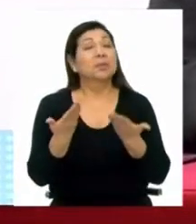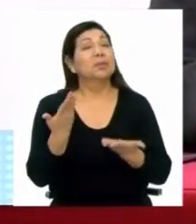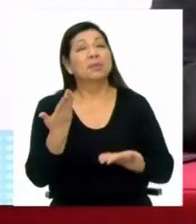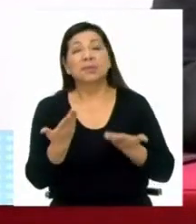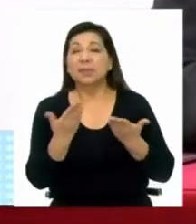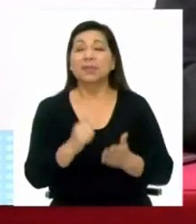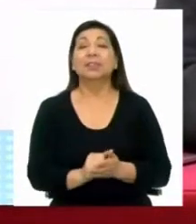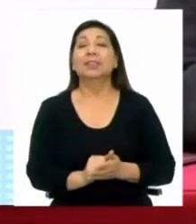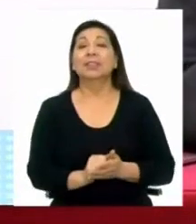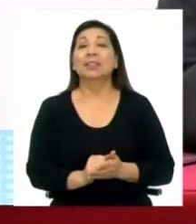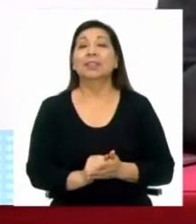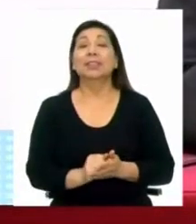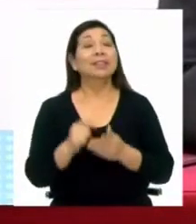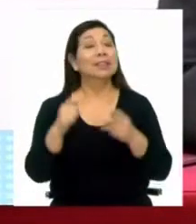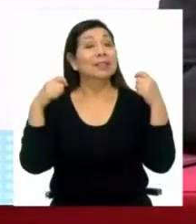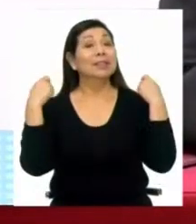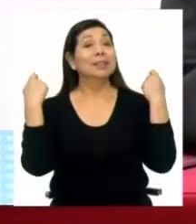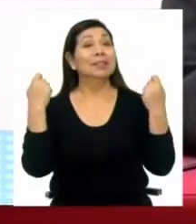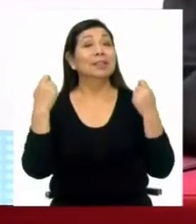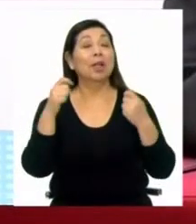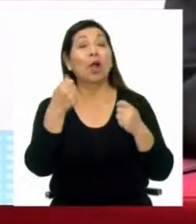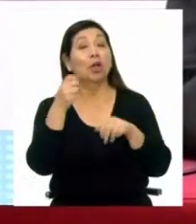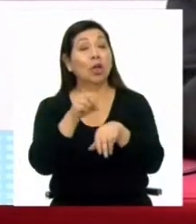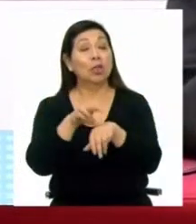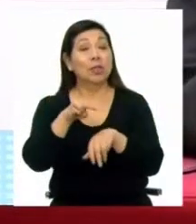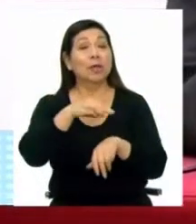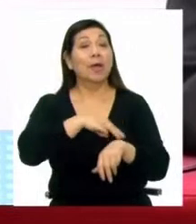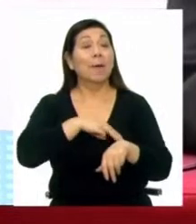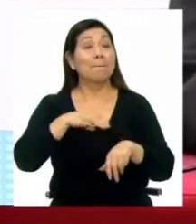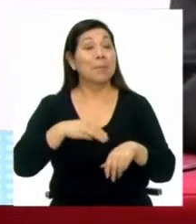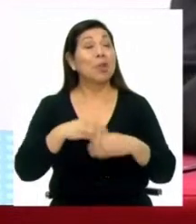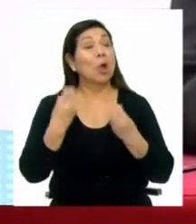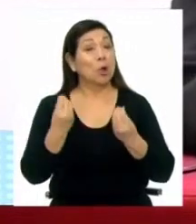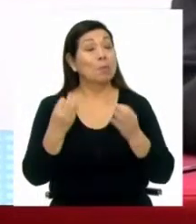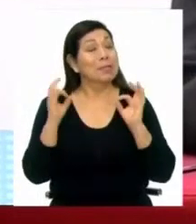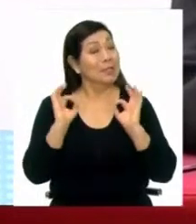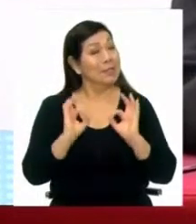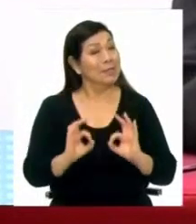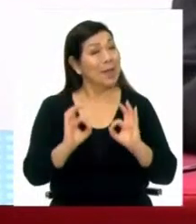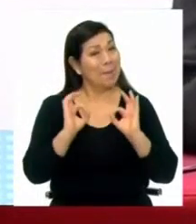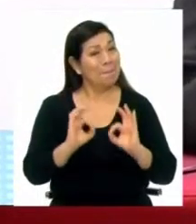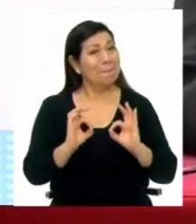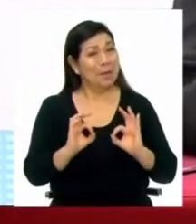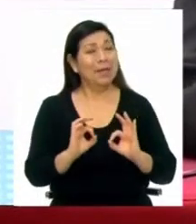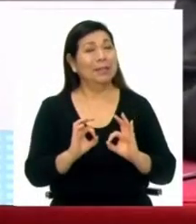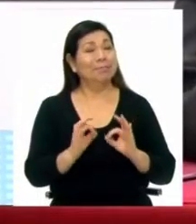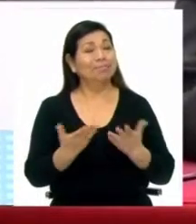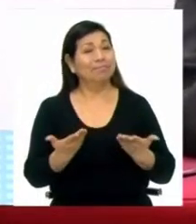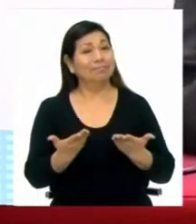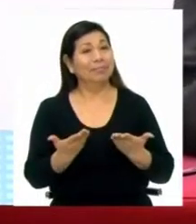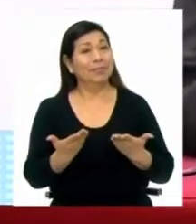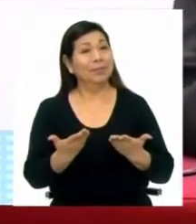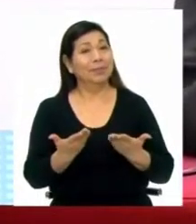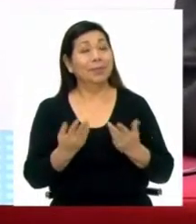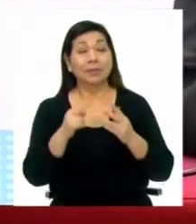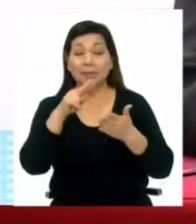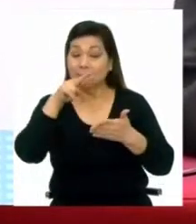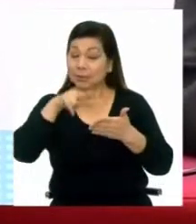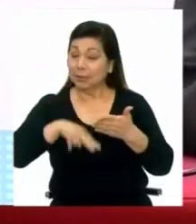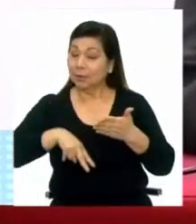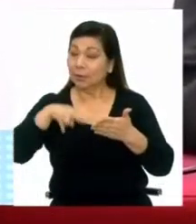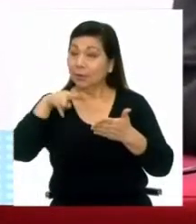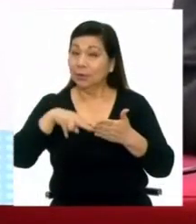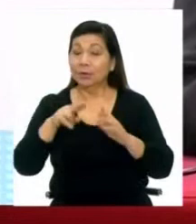marco de la celebración de otro Consejo de Ministros. Como siempre, nosotros al realizar